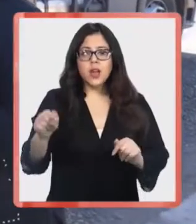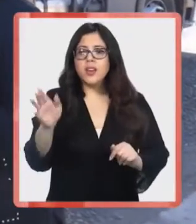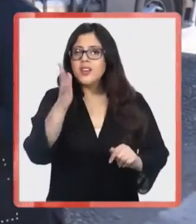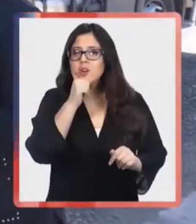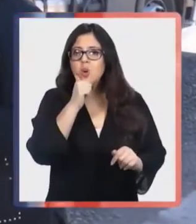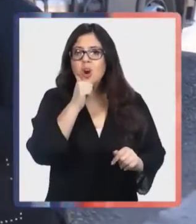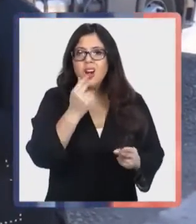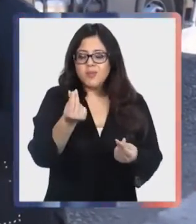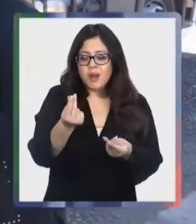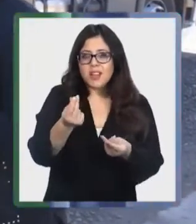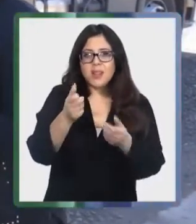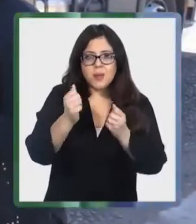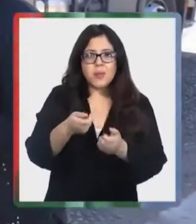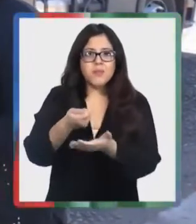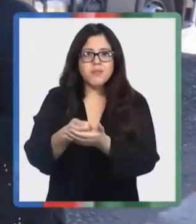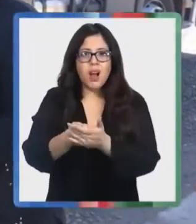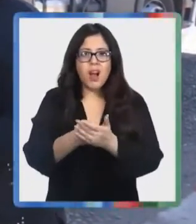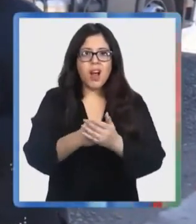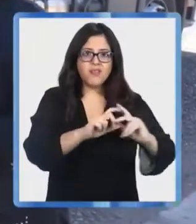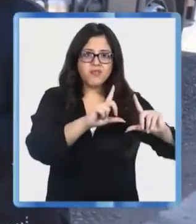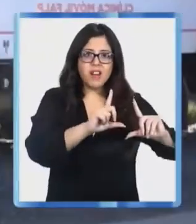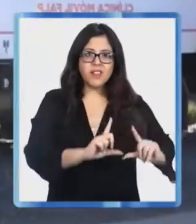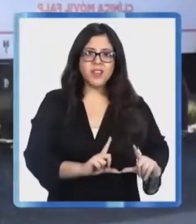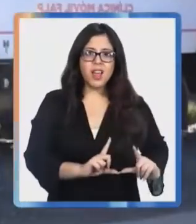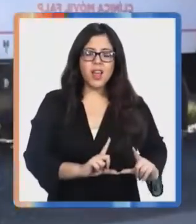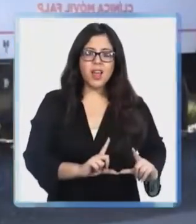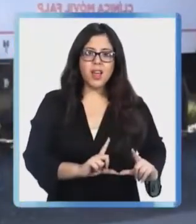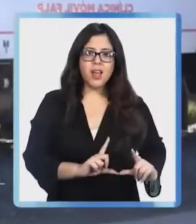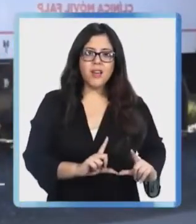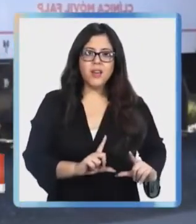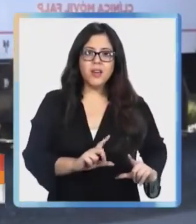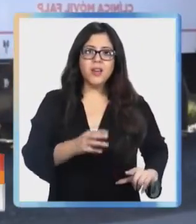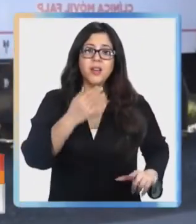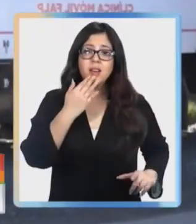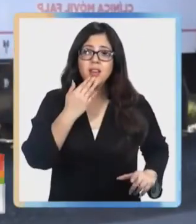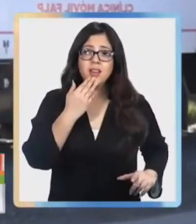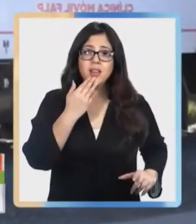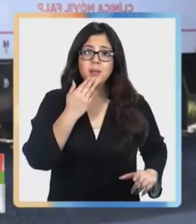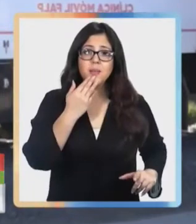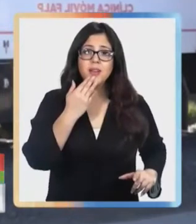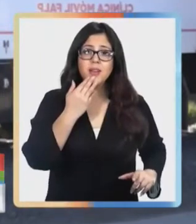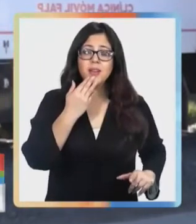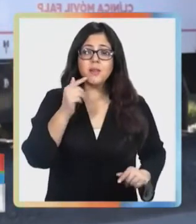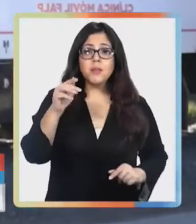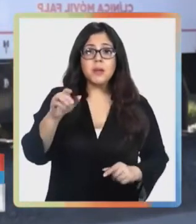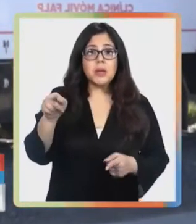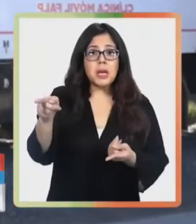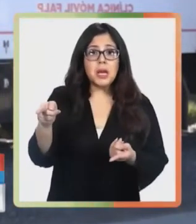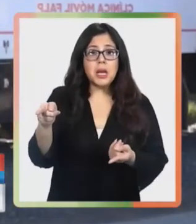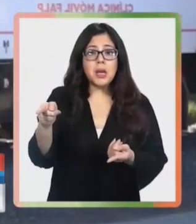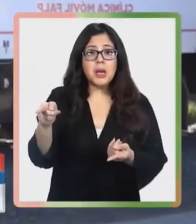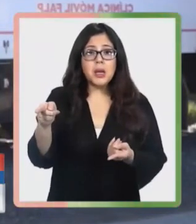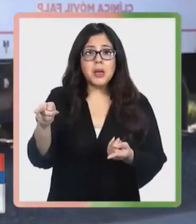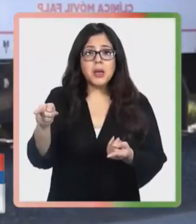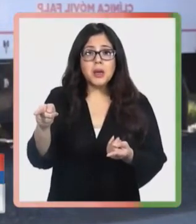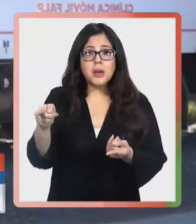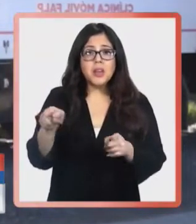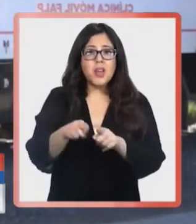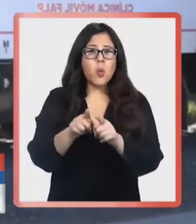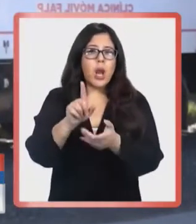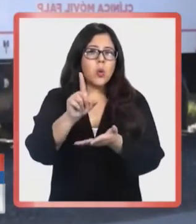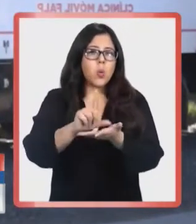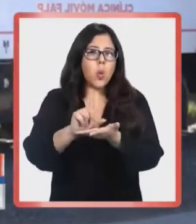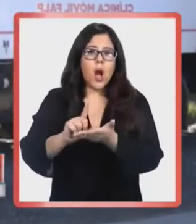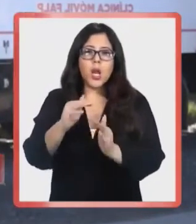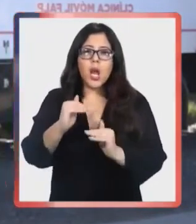no tiene los medios para hacerse un particular y poner por la polio el afán de no dar súper